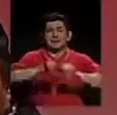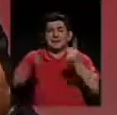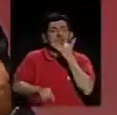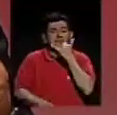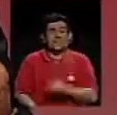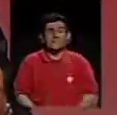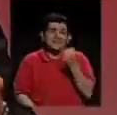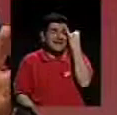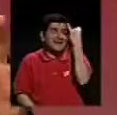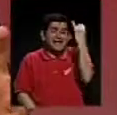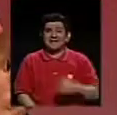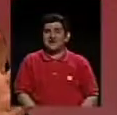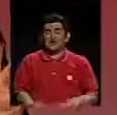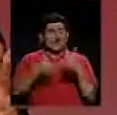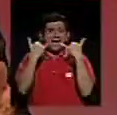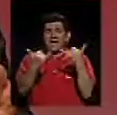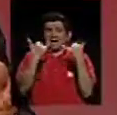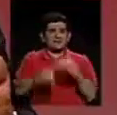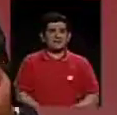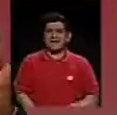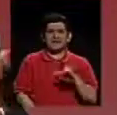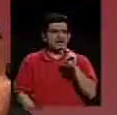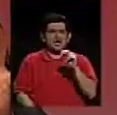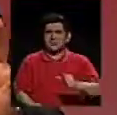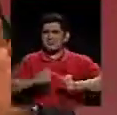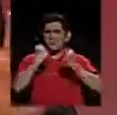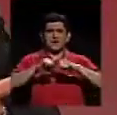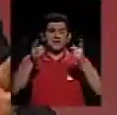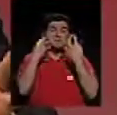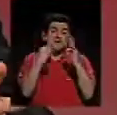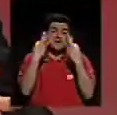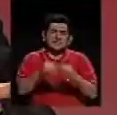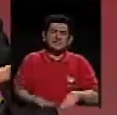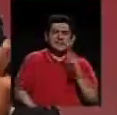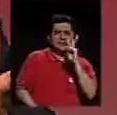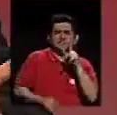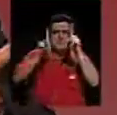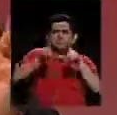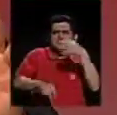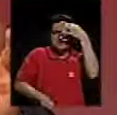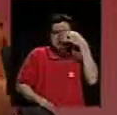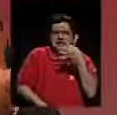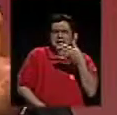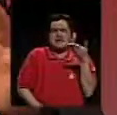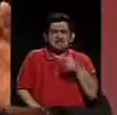las ideologías están de capa caída. En todo caso, siempre se busca cómo piensa el magistrado, el